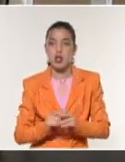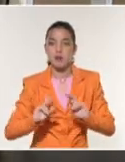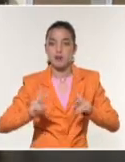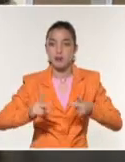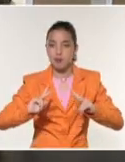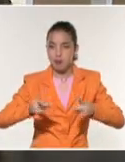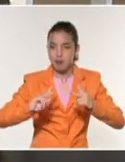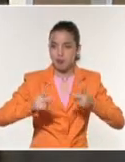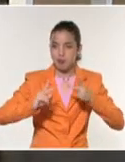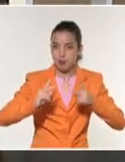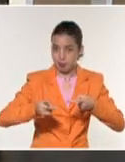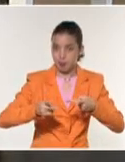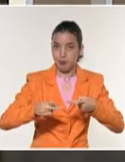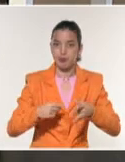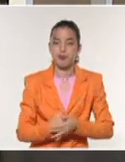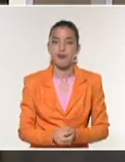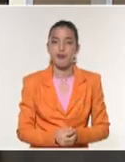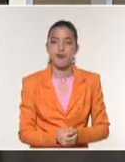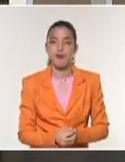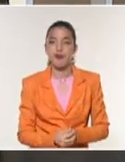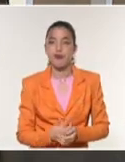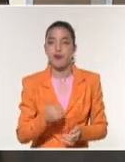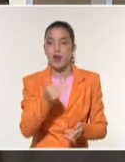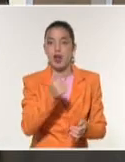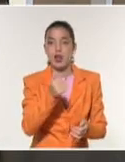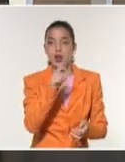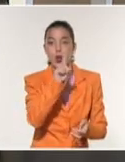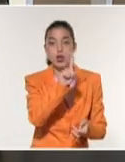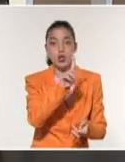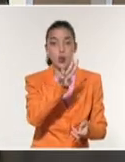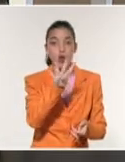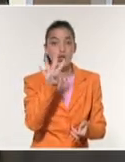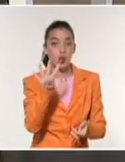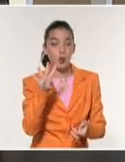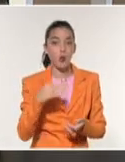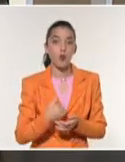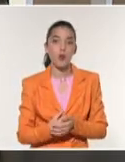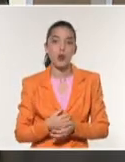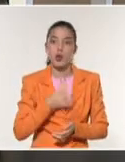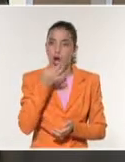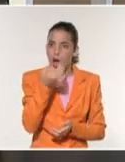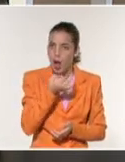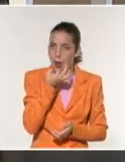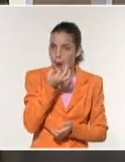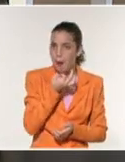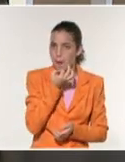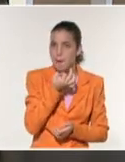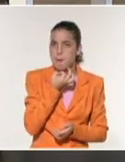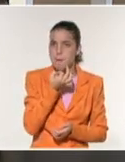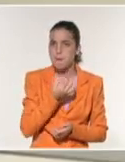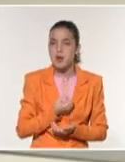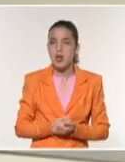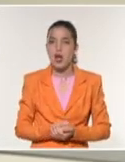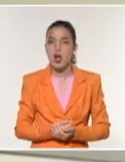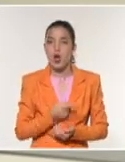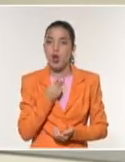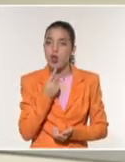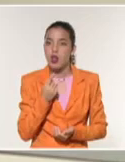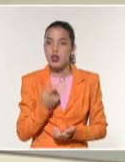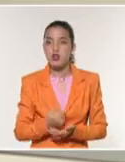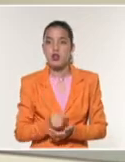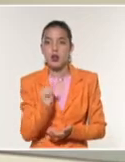multireincidente, la propio artículo 144 que usted mencionaba ahorita, establece que para la